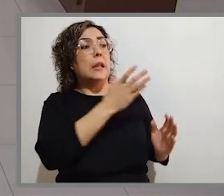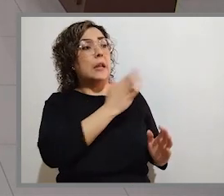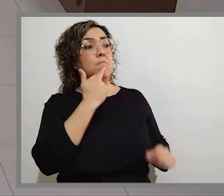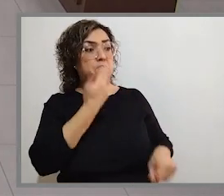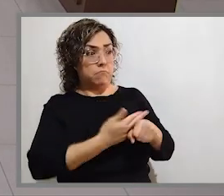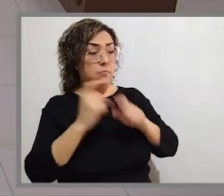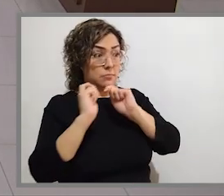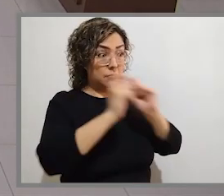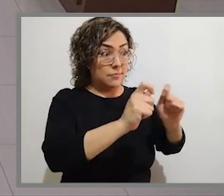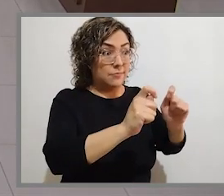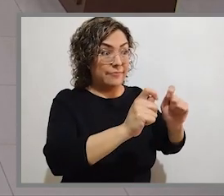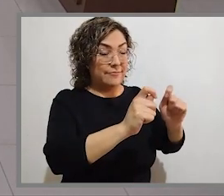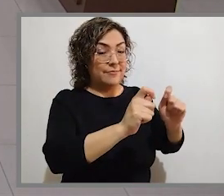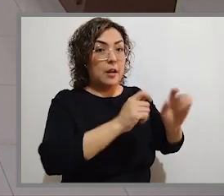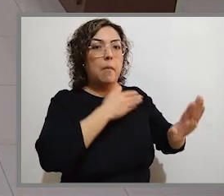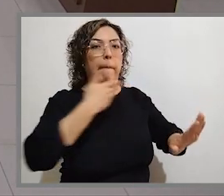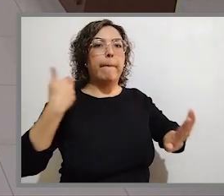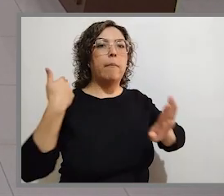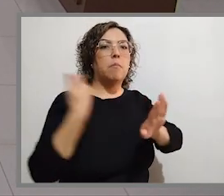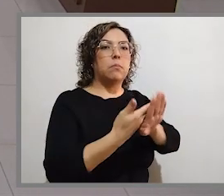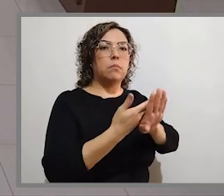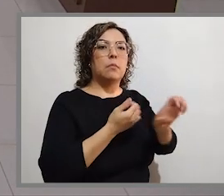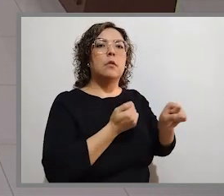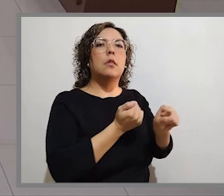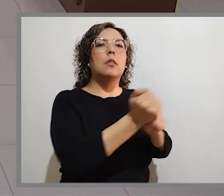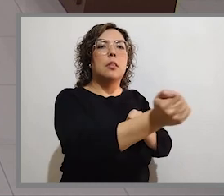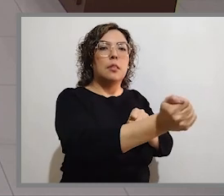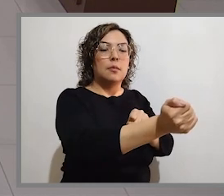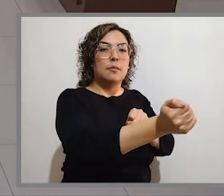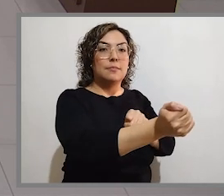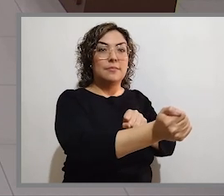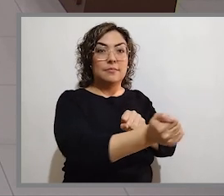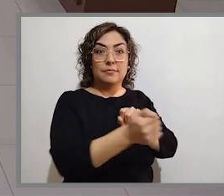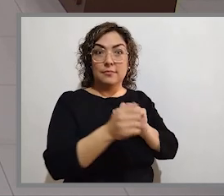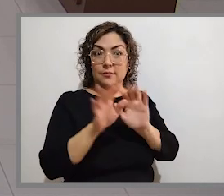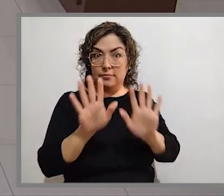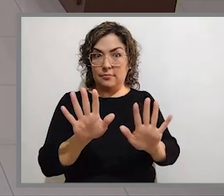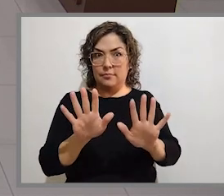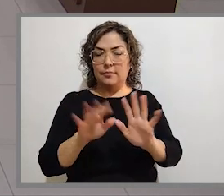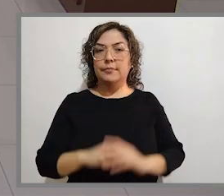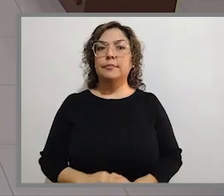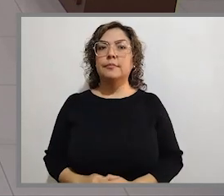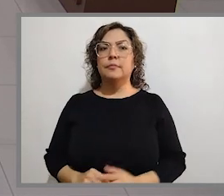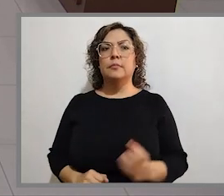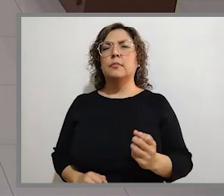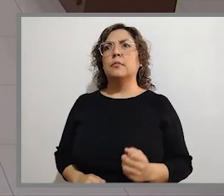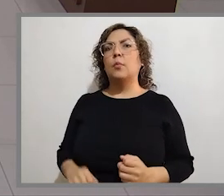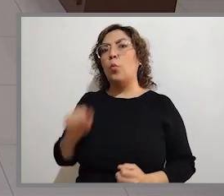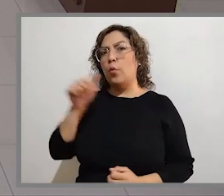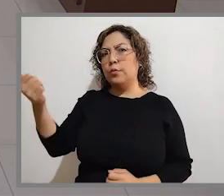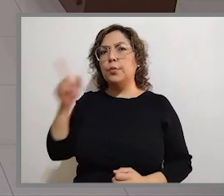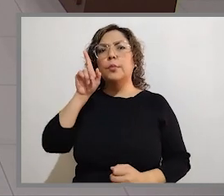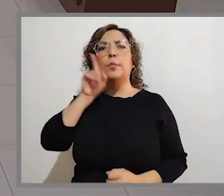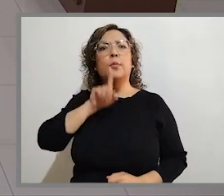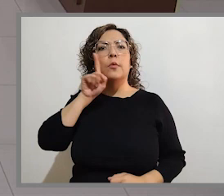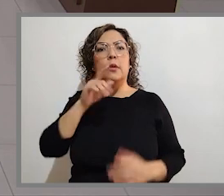cargo? ¿Qué efecto creen que tenga eso, por ejemplo, en las jóvenes que están